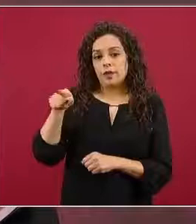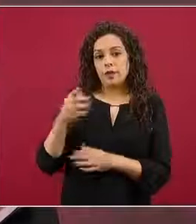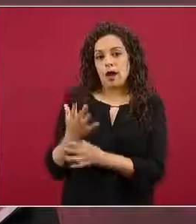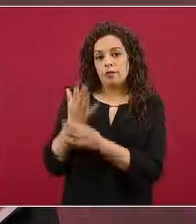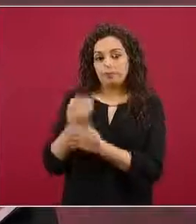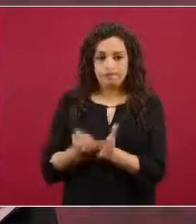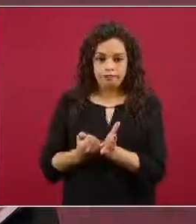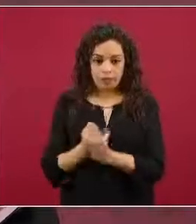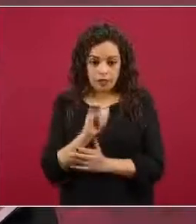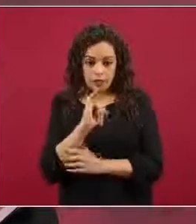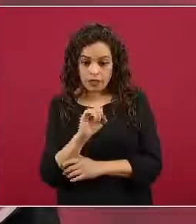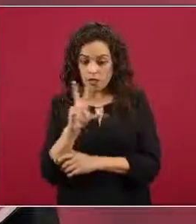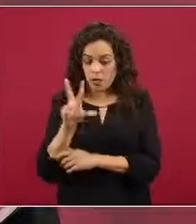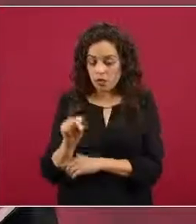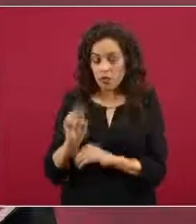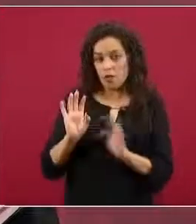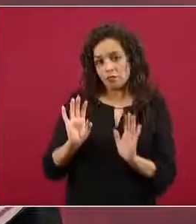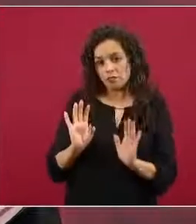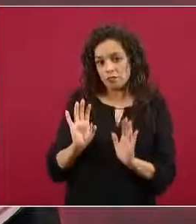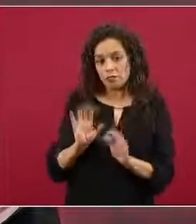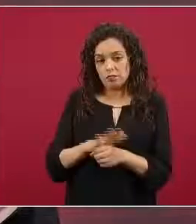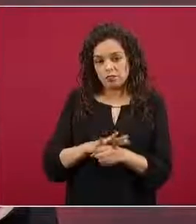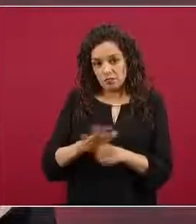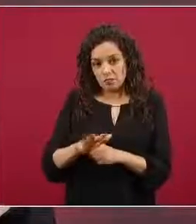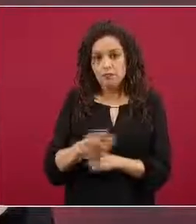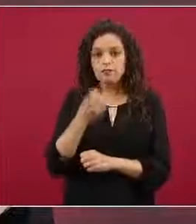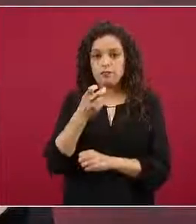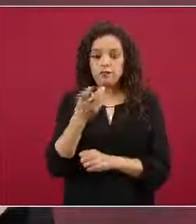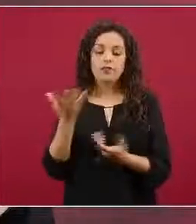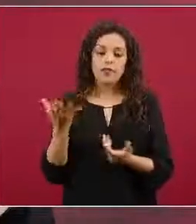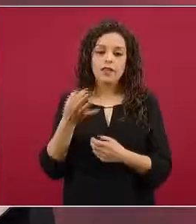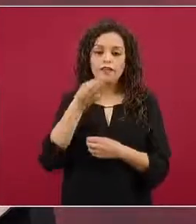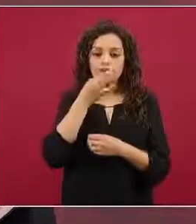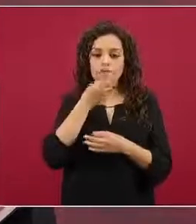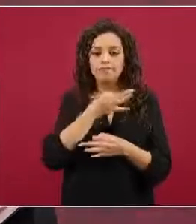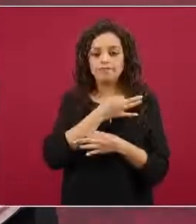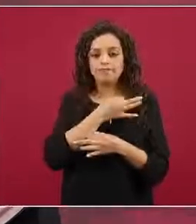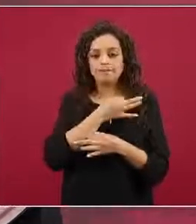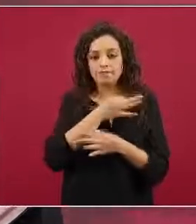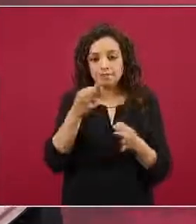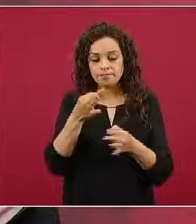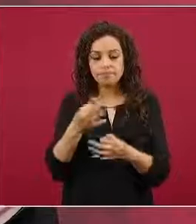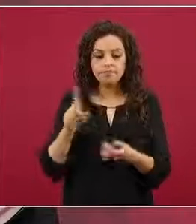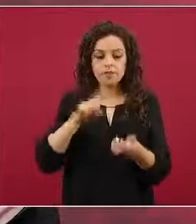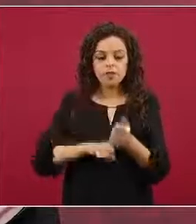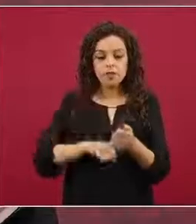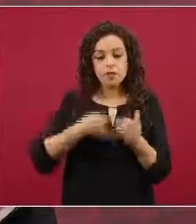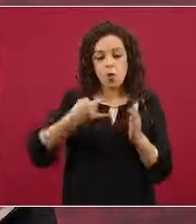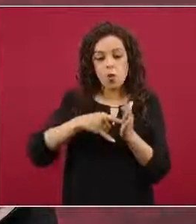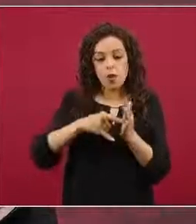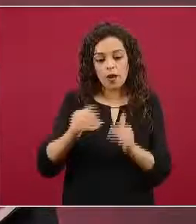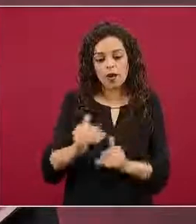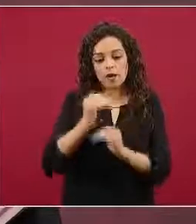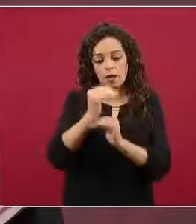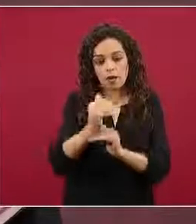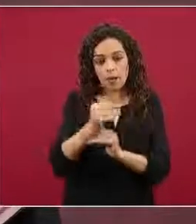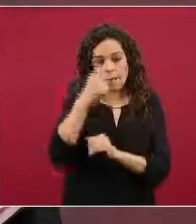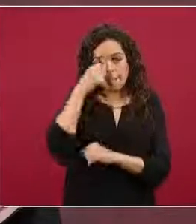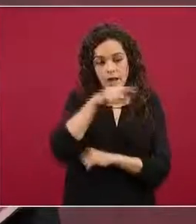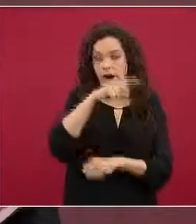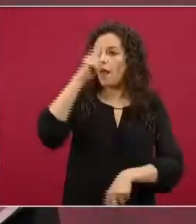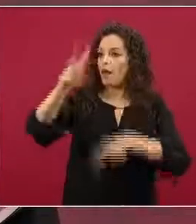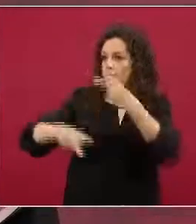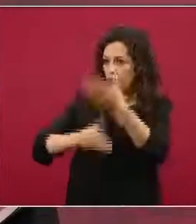definirá si es elegible o no, y le invitará a dentro de un horario específico a que